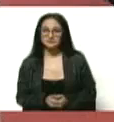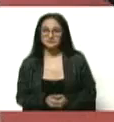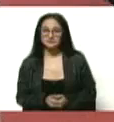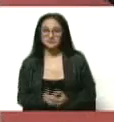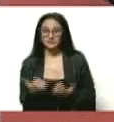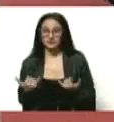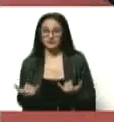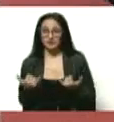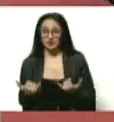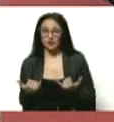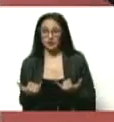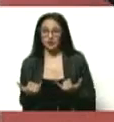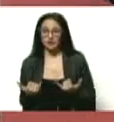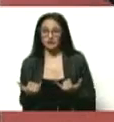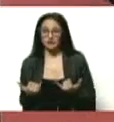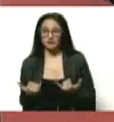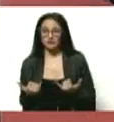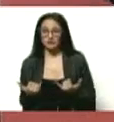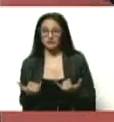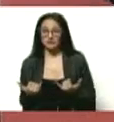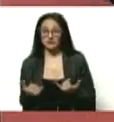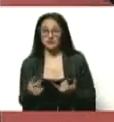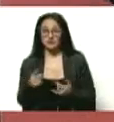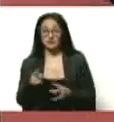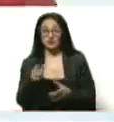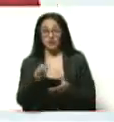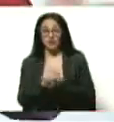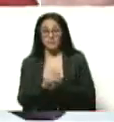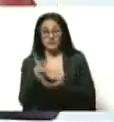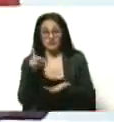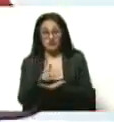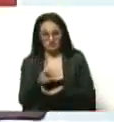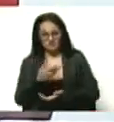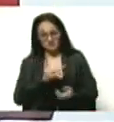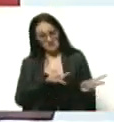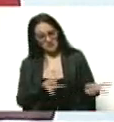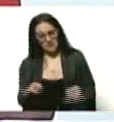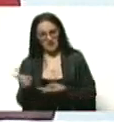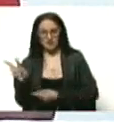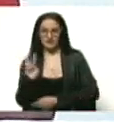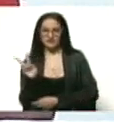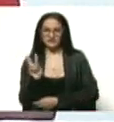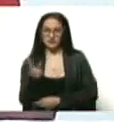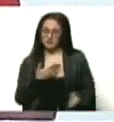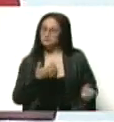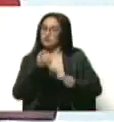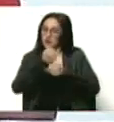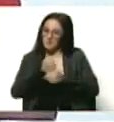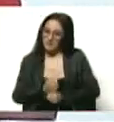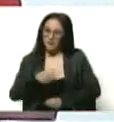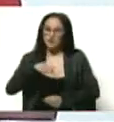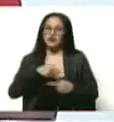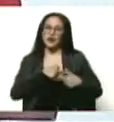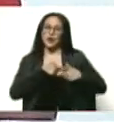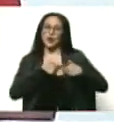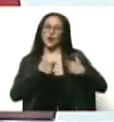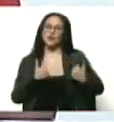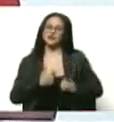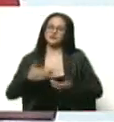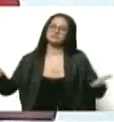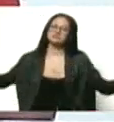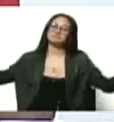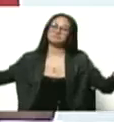Ahorita, bueno, entonces cuando esos compañeros vengan, bienvenidos a Venezuela. Aquí los esperamos con el corazón y los